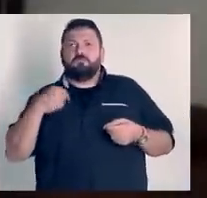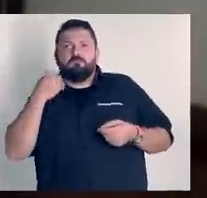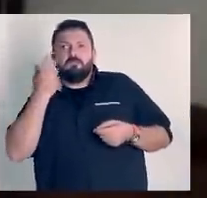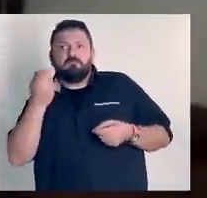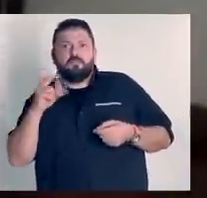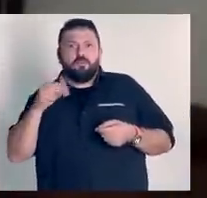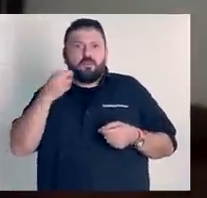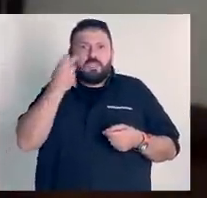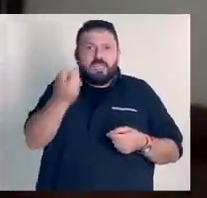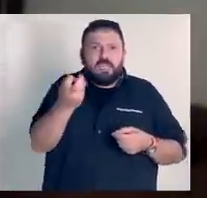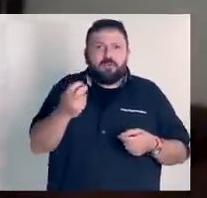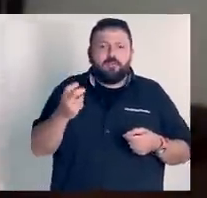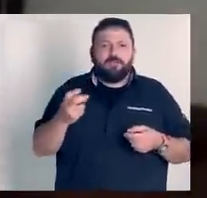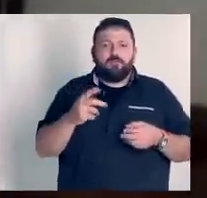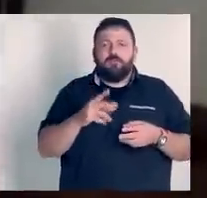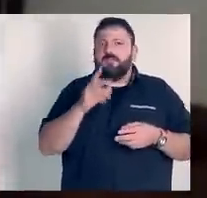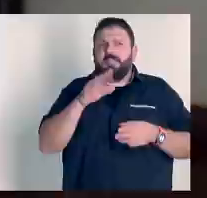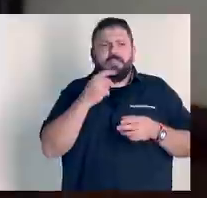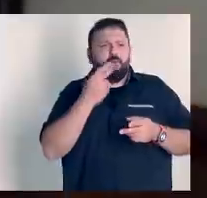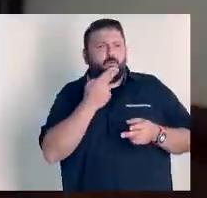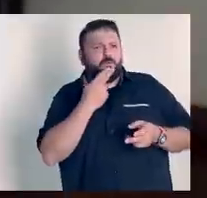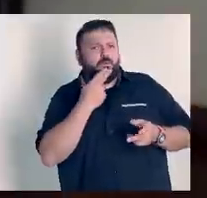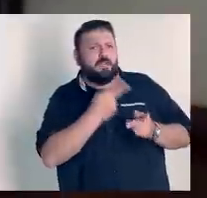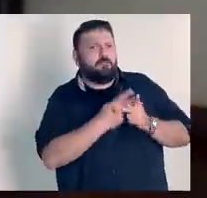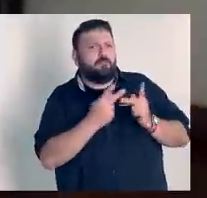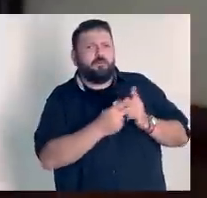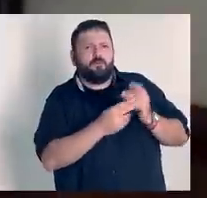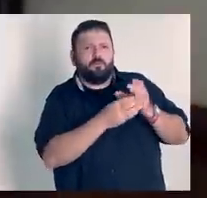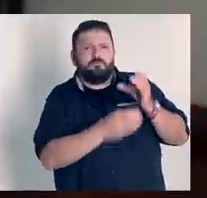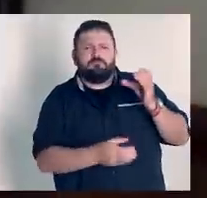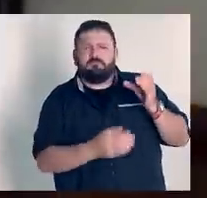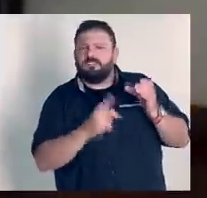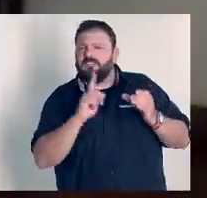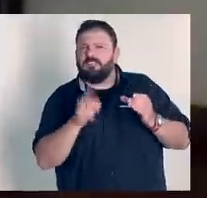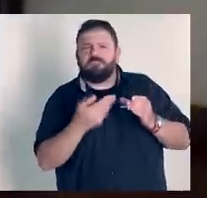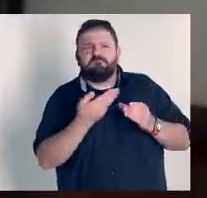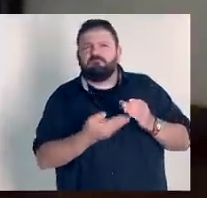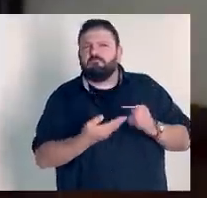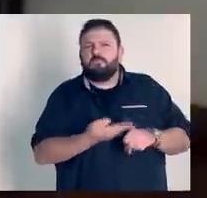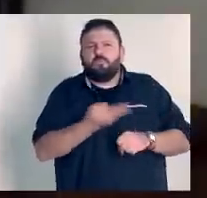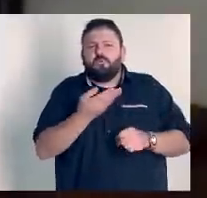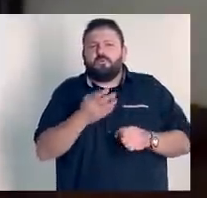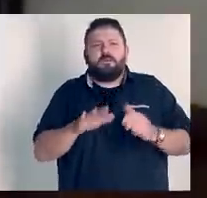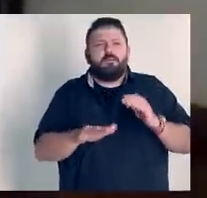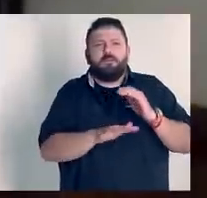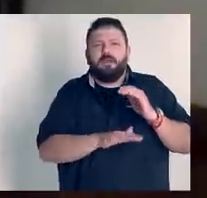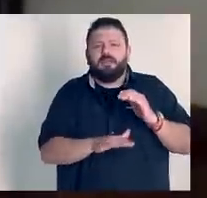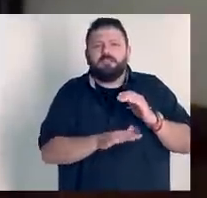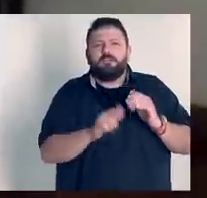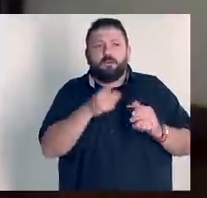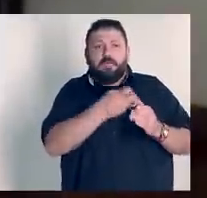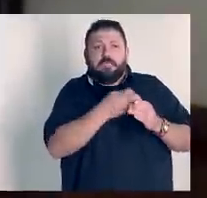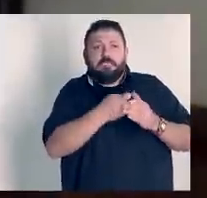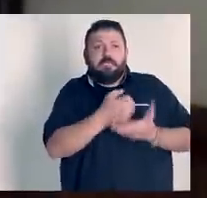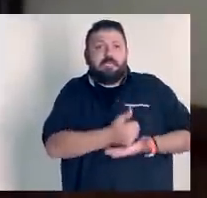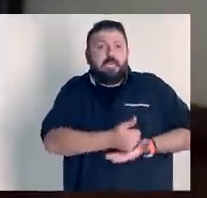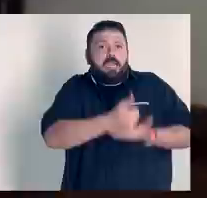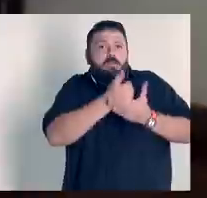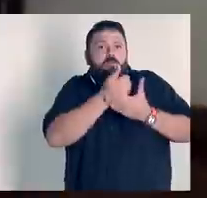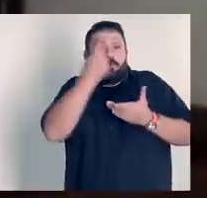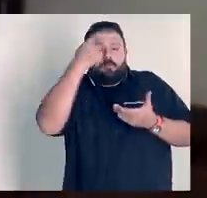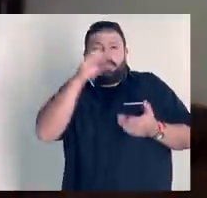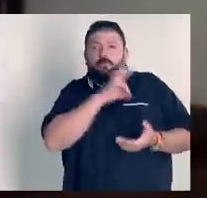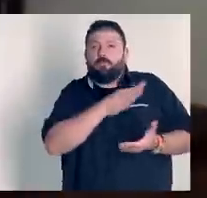el producto es básico, porque usar el producto es lo que te va a permitir compartir y desarrollar el trabajo, y como